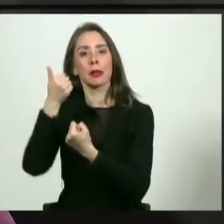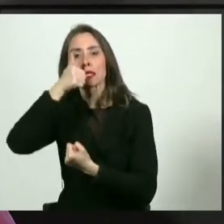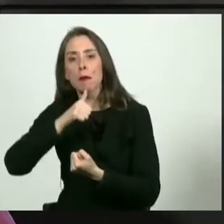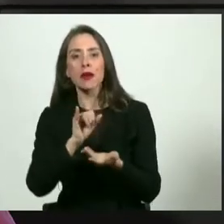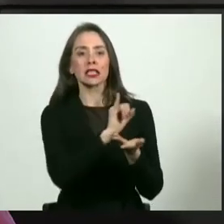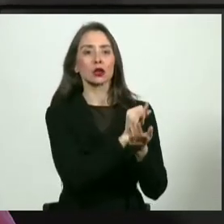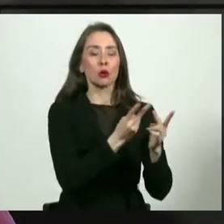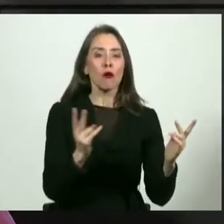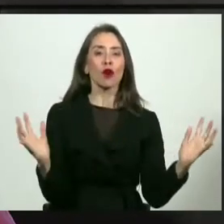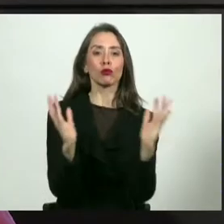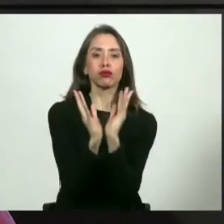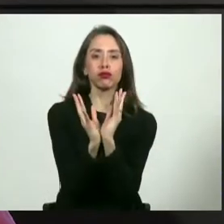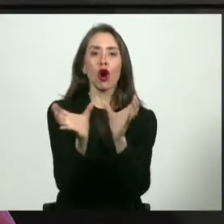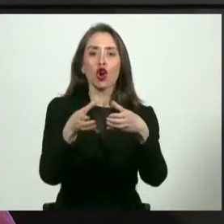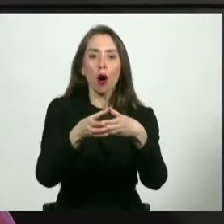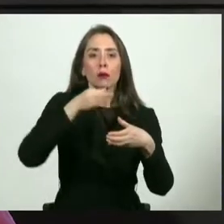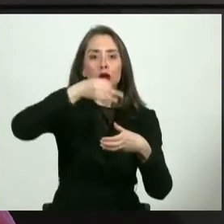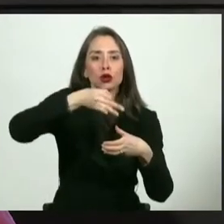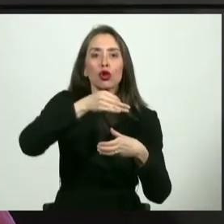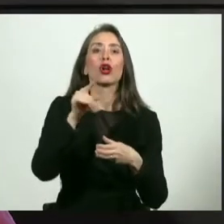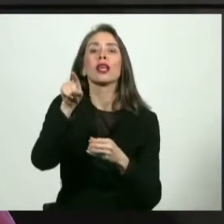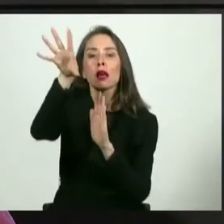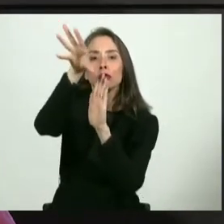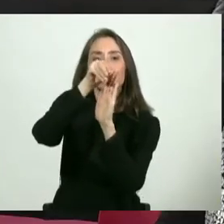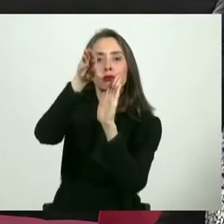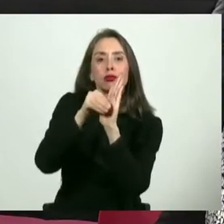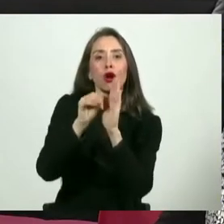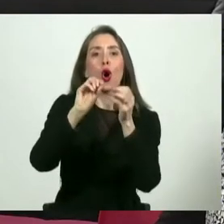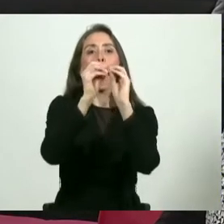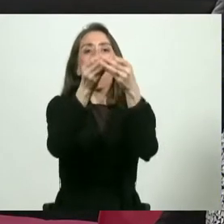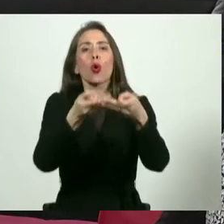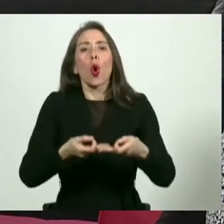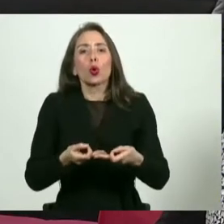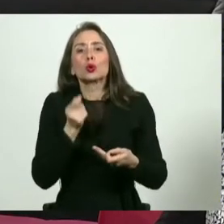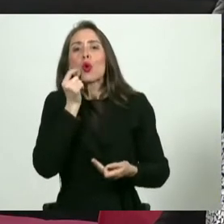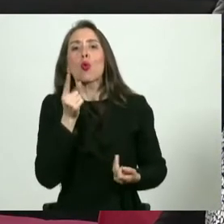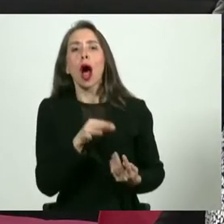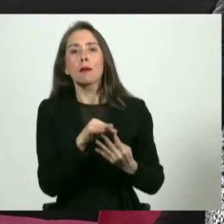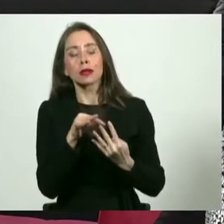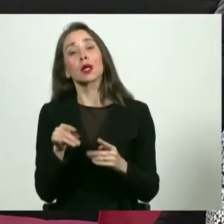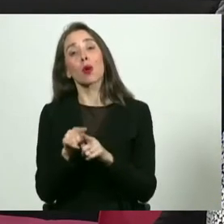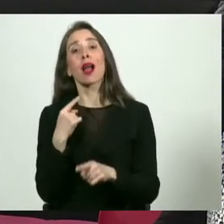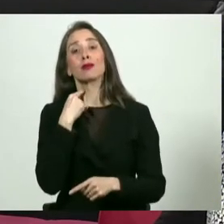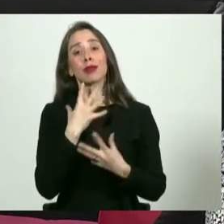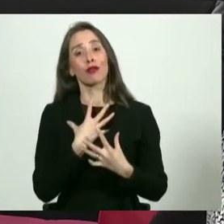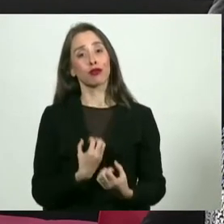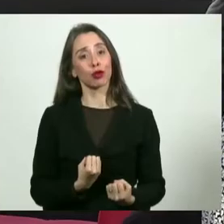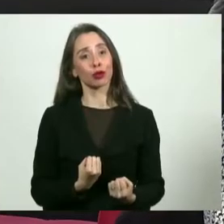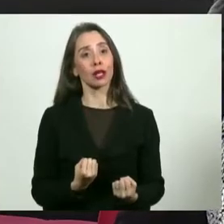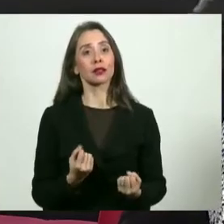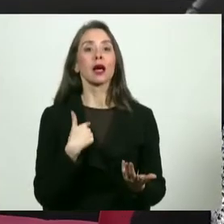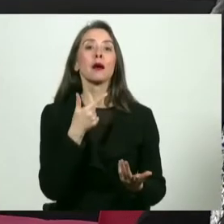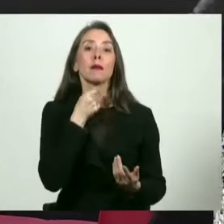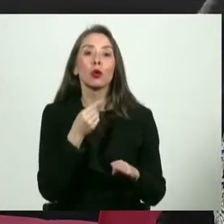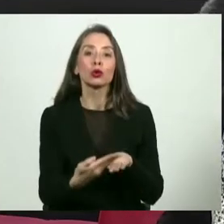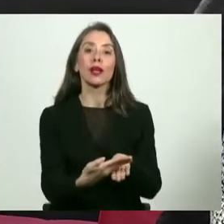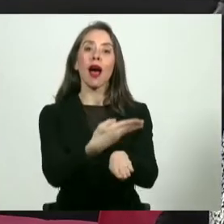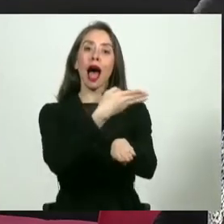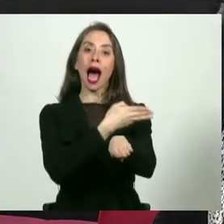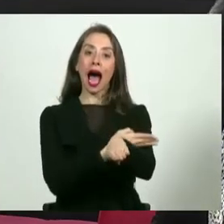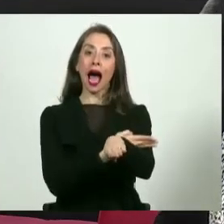las principales conclusiones que se obtuvieron de esos testimonios? A lo primero que también tenemos un poco de frustración, porque la verdad es que no hubiese gustado mucho antes